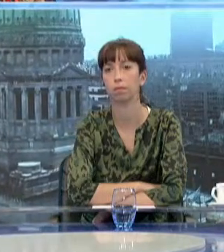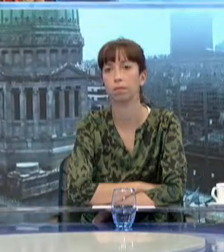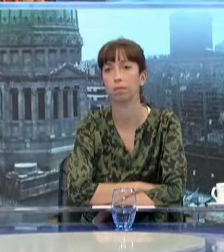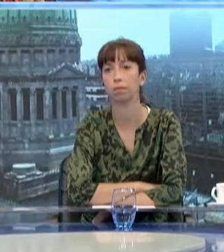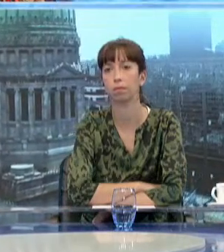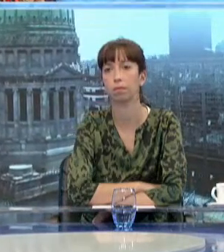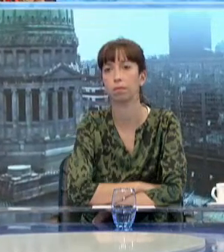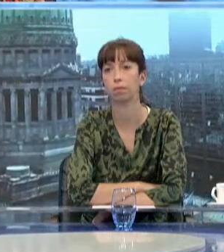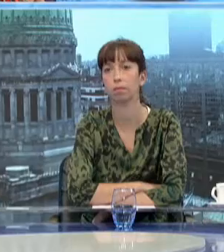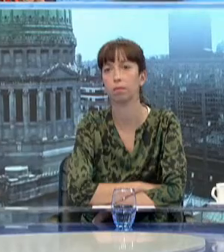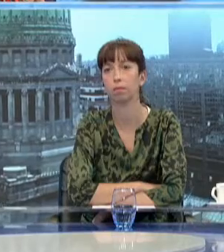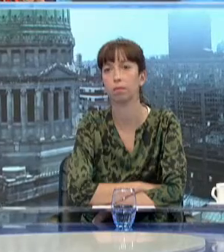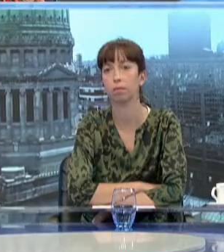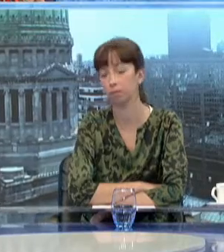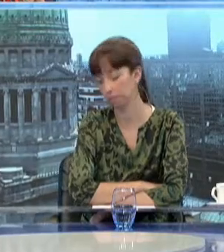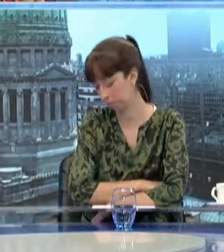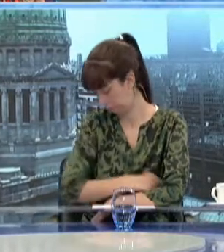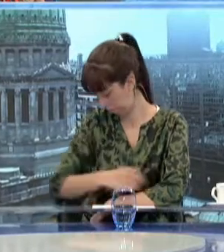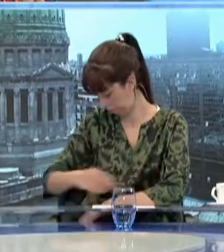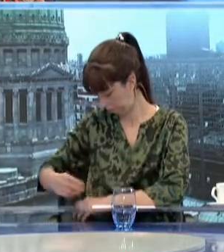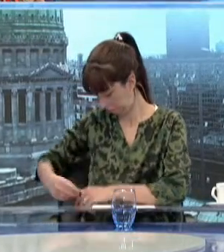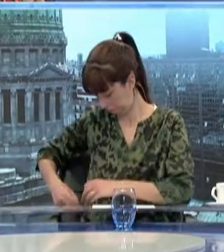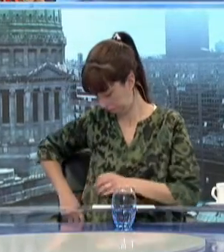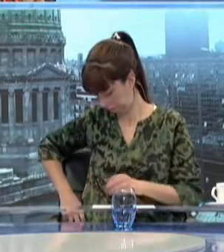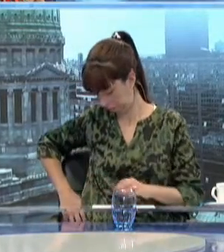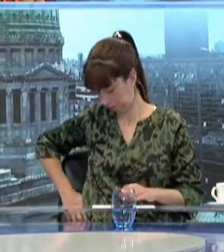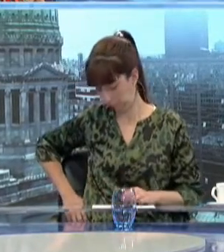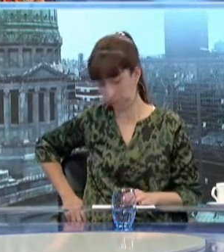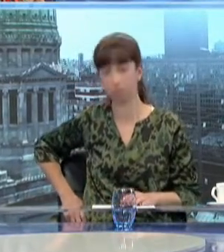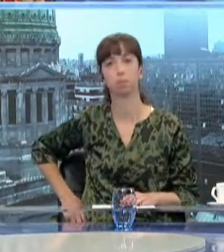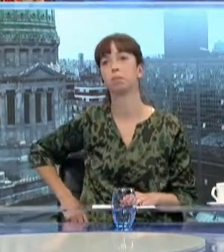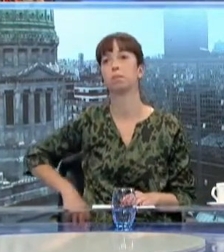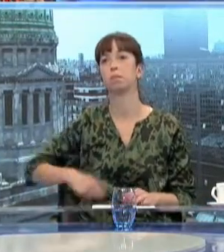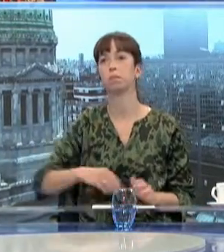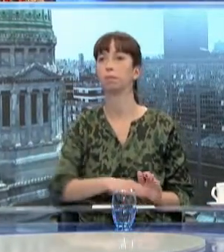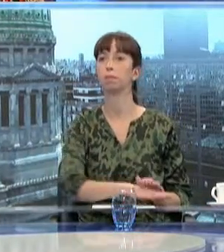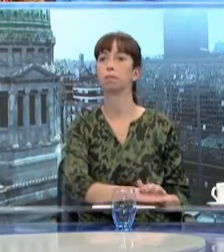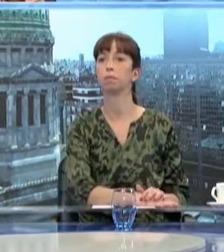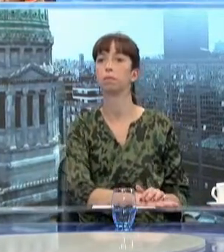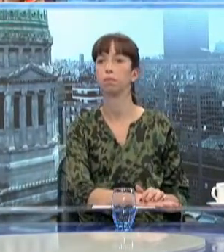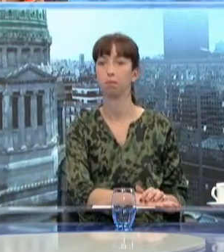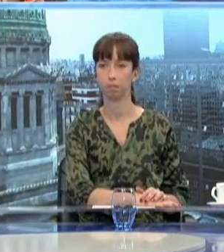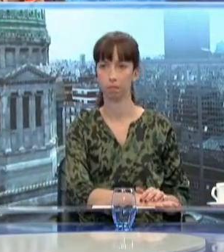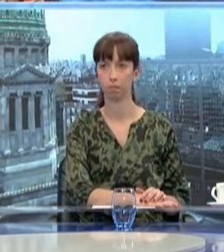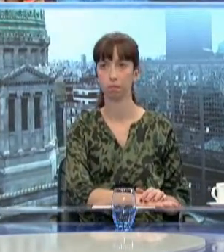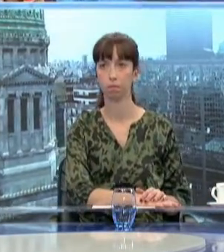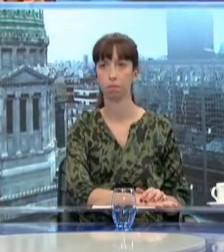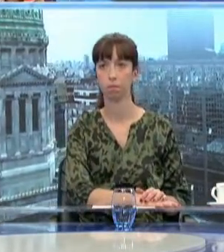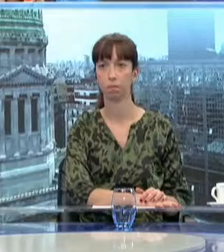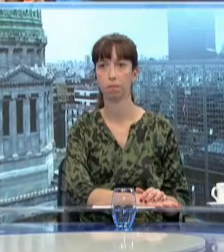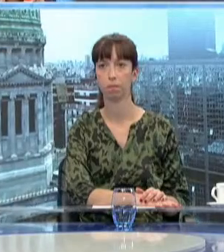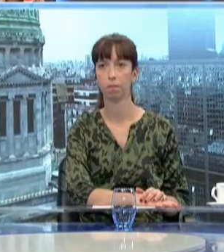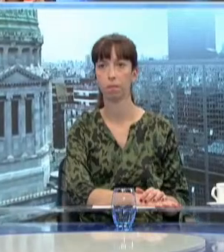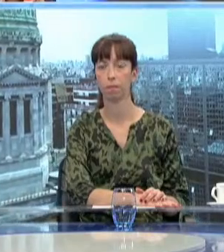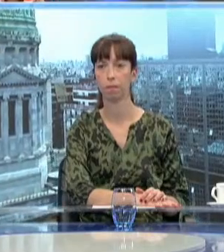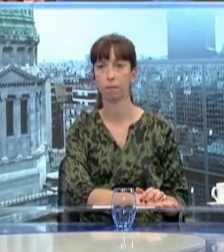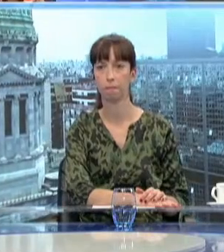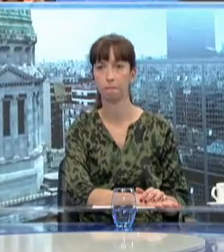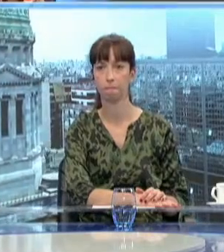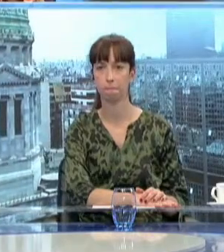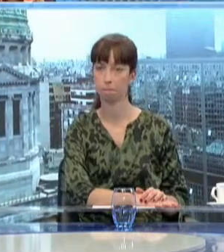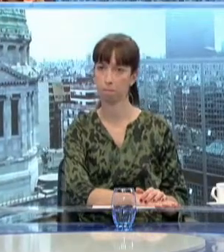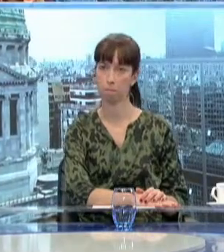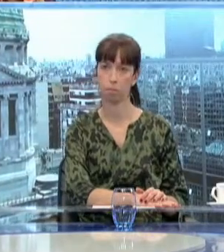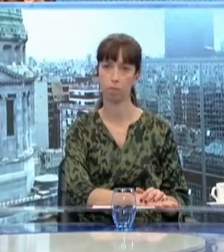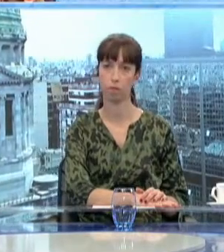un proyecto, un dictamen, supuestamente van a acompañar un dictamen que van a ser propio, mucho